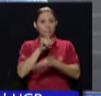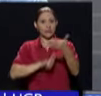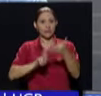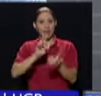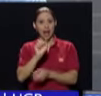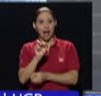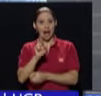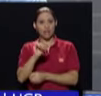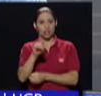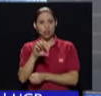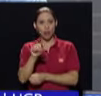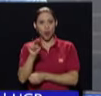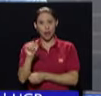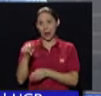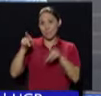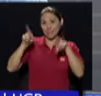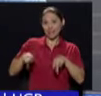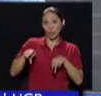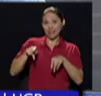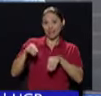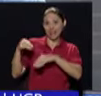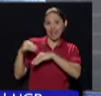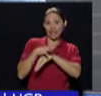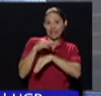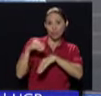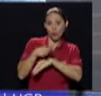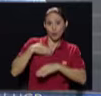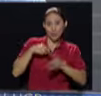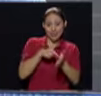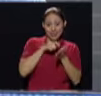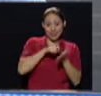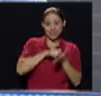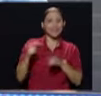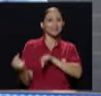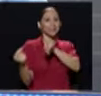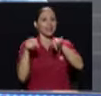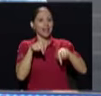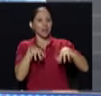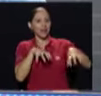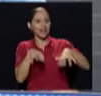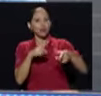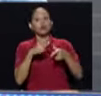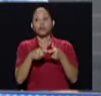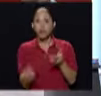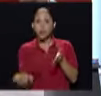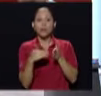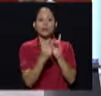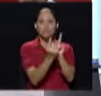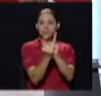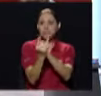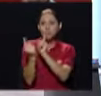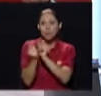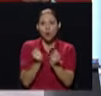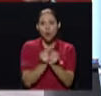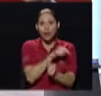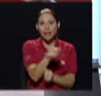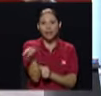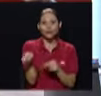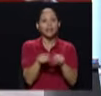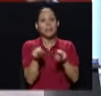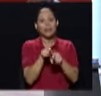y mis asesores de tesis vinieron al evento. Entonces, era como hacer un reencuentro con ellos y con otros compañeros que también